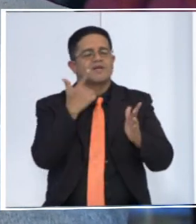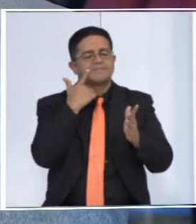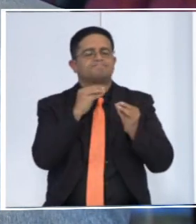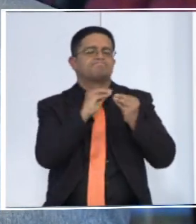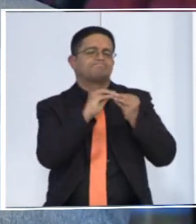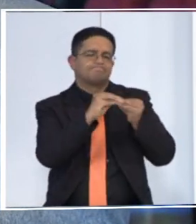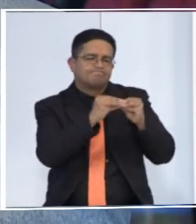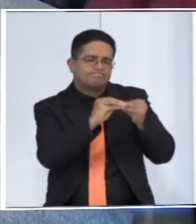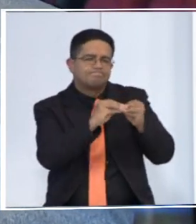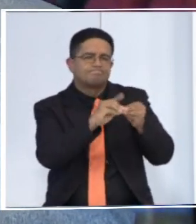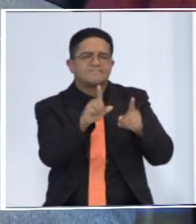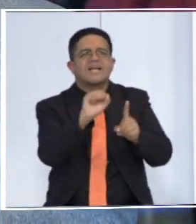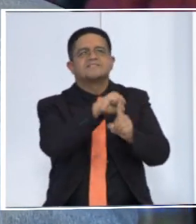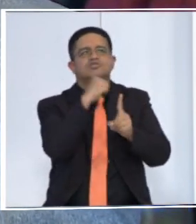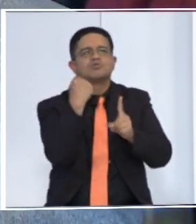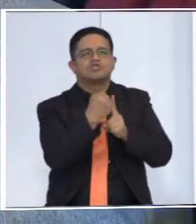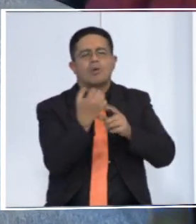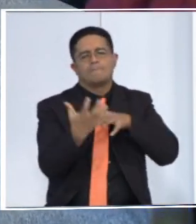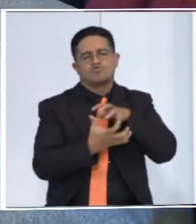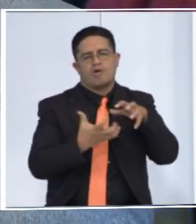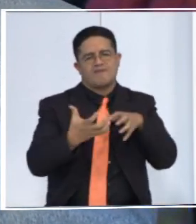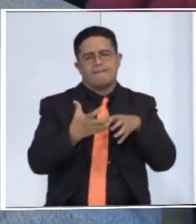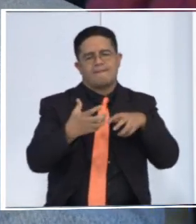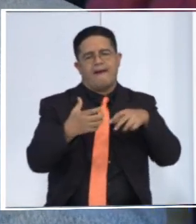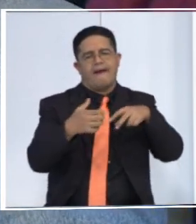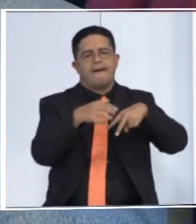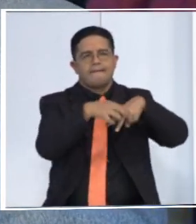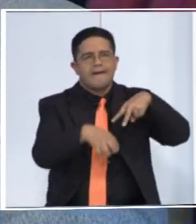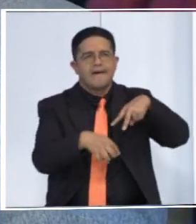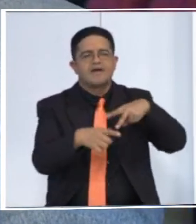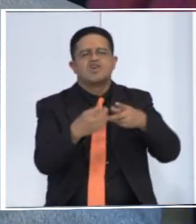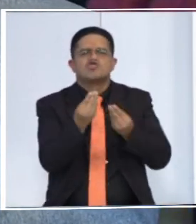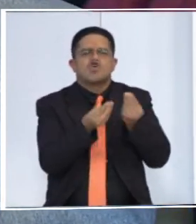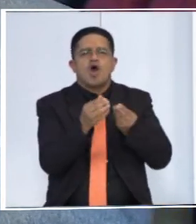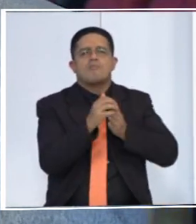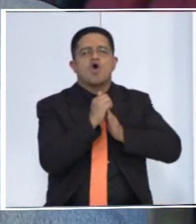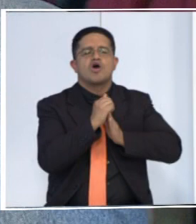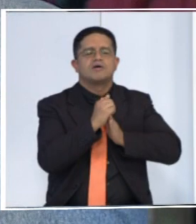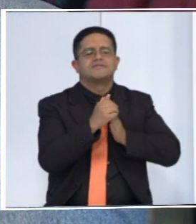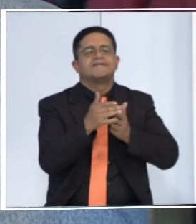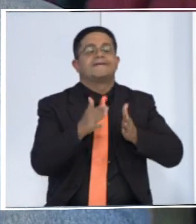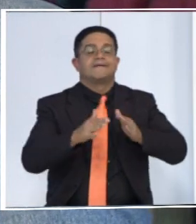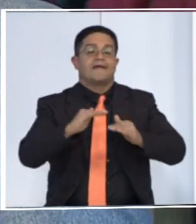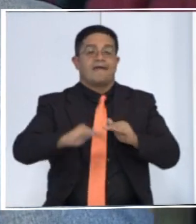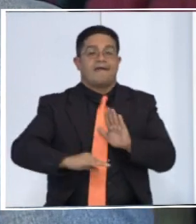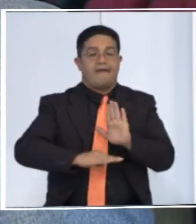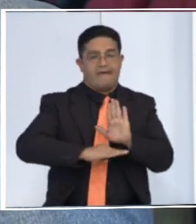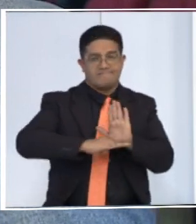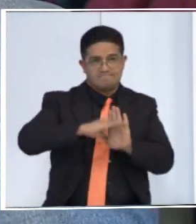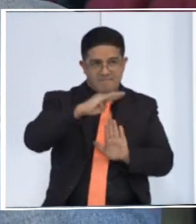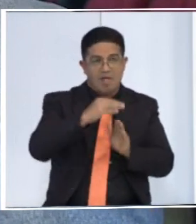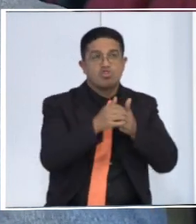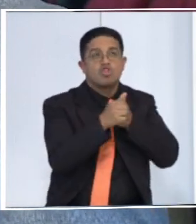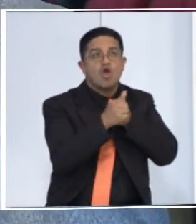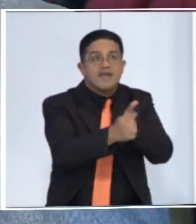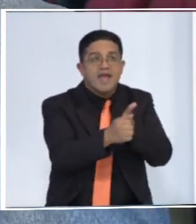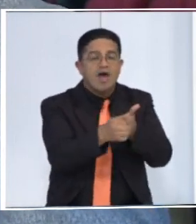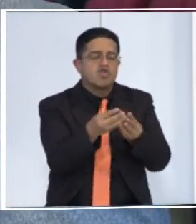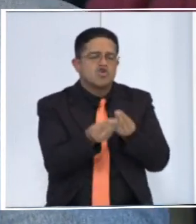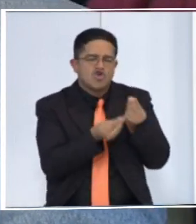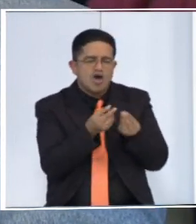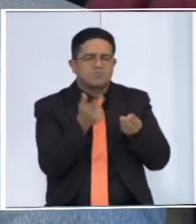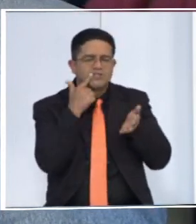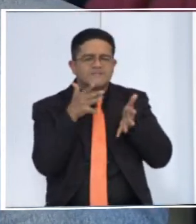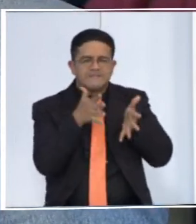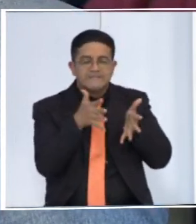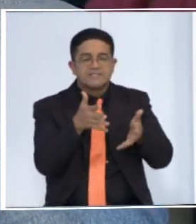con un método que se llama crecimiento guiado que es usar los núcleos de crecimiento de los niños para poder hacer las correcciones